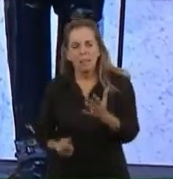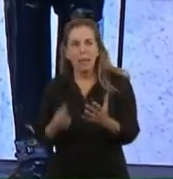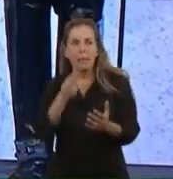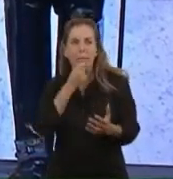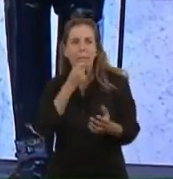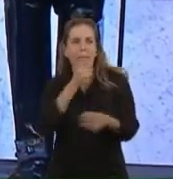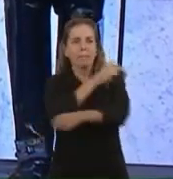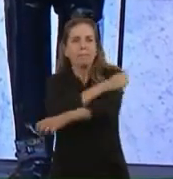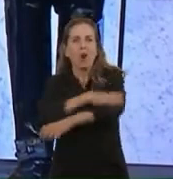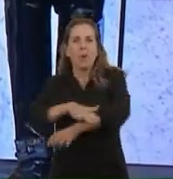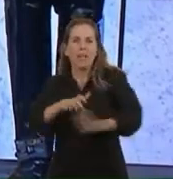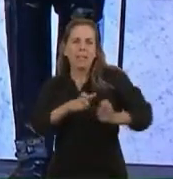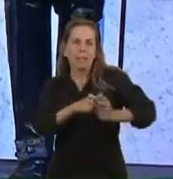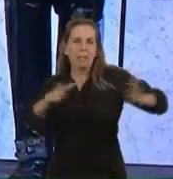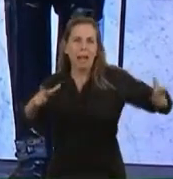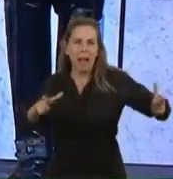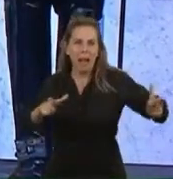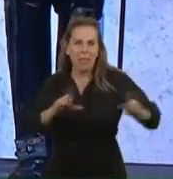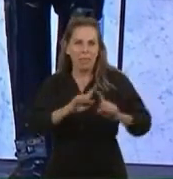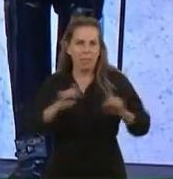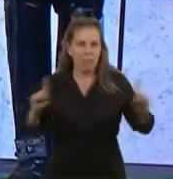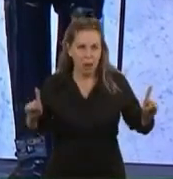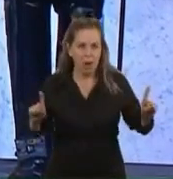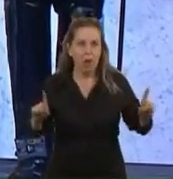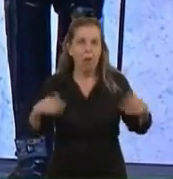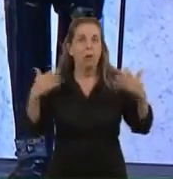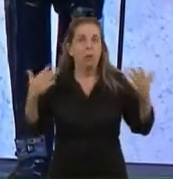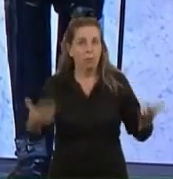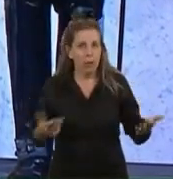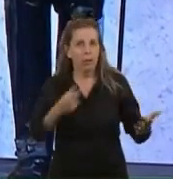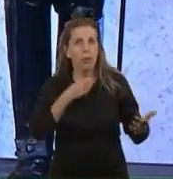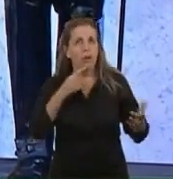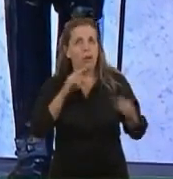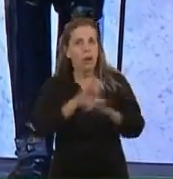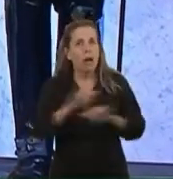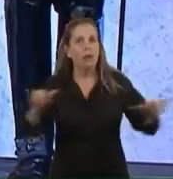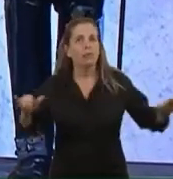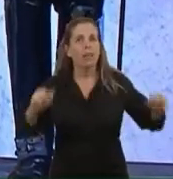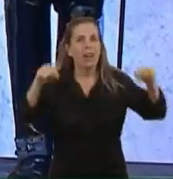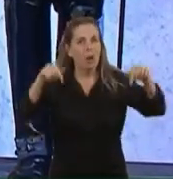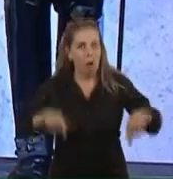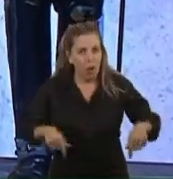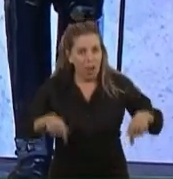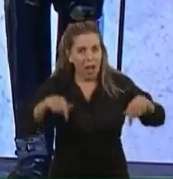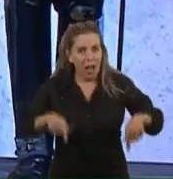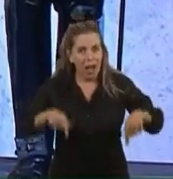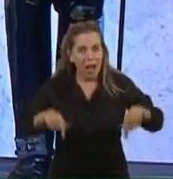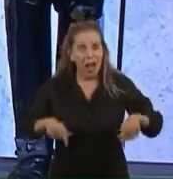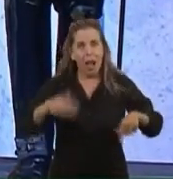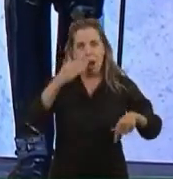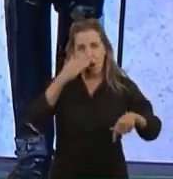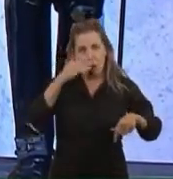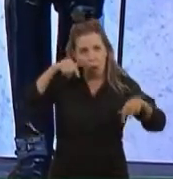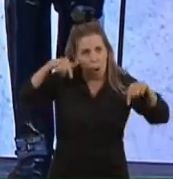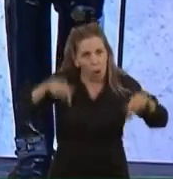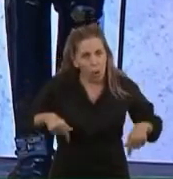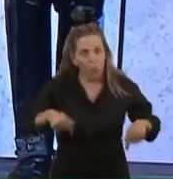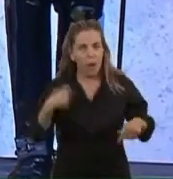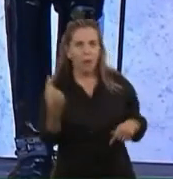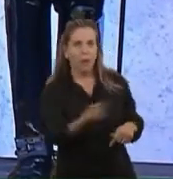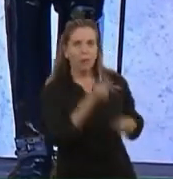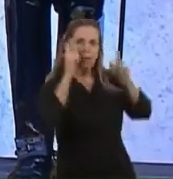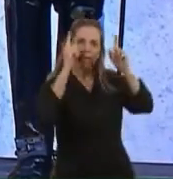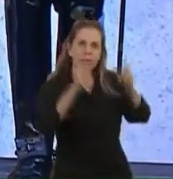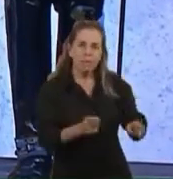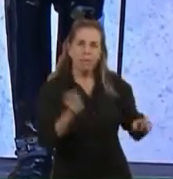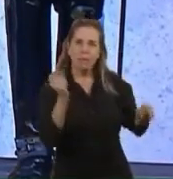de nuestra nación Por eso quiero anunciar hoy aquí en Córdoba no solo que vamos a seguir trabajando para que